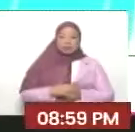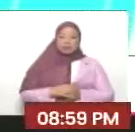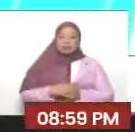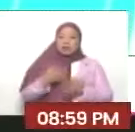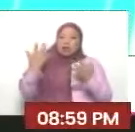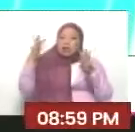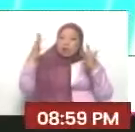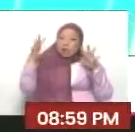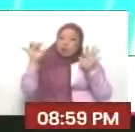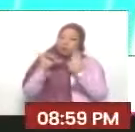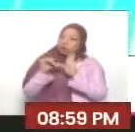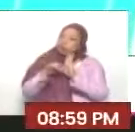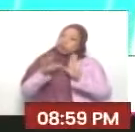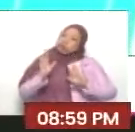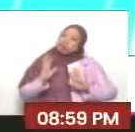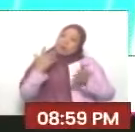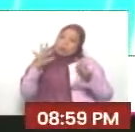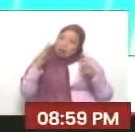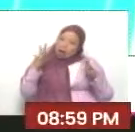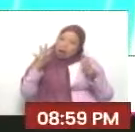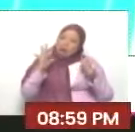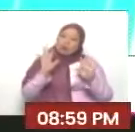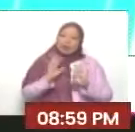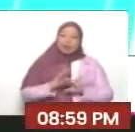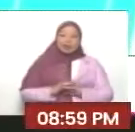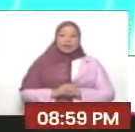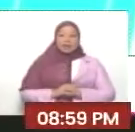Aplaudan, ¿vale? Que es vecino.